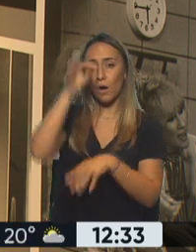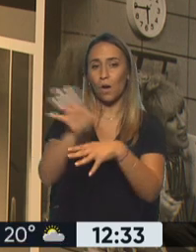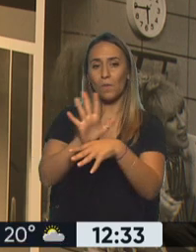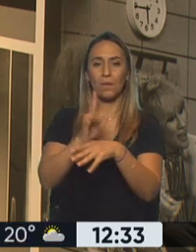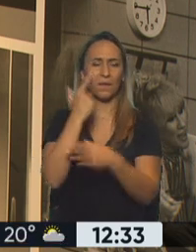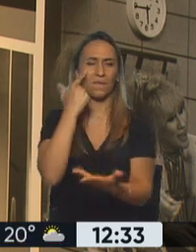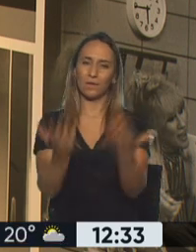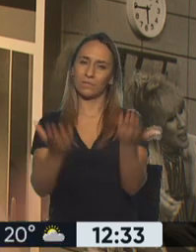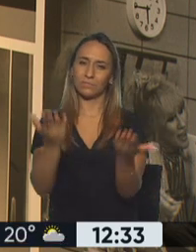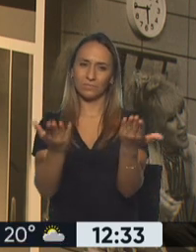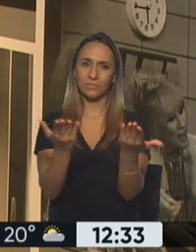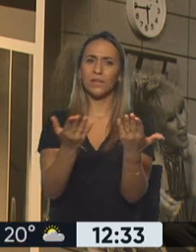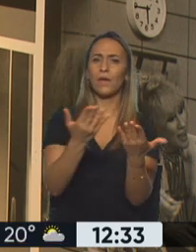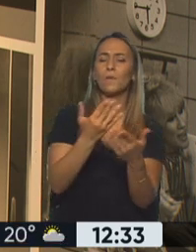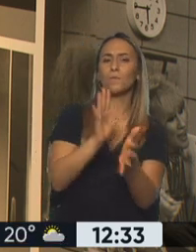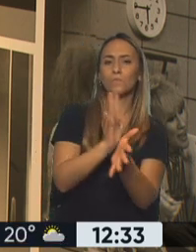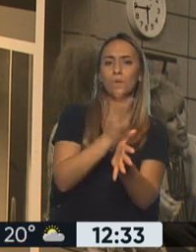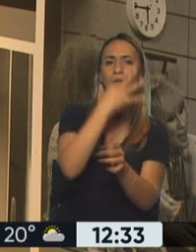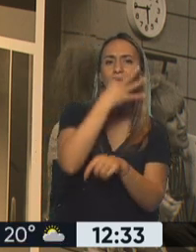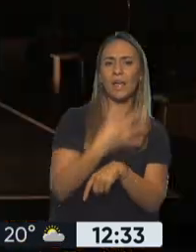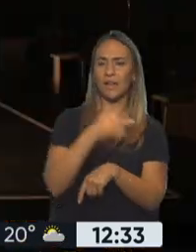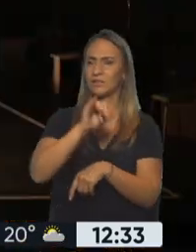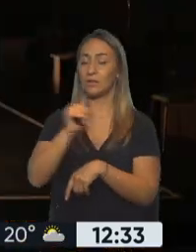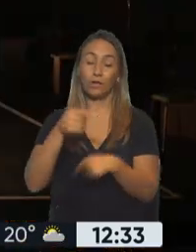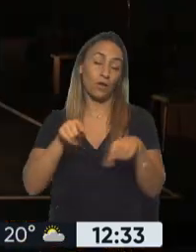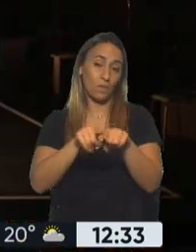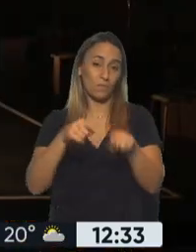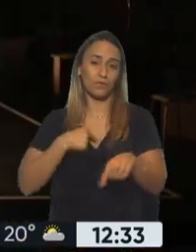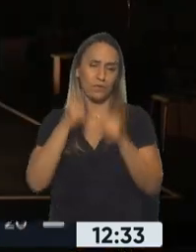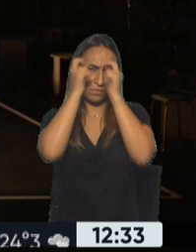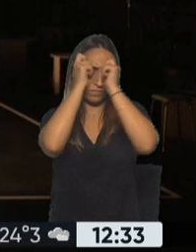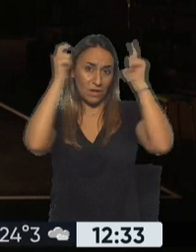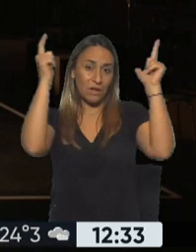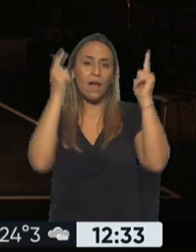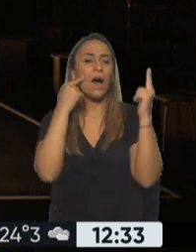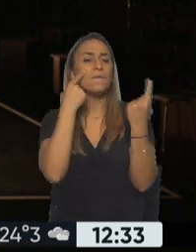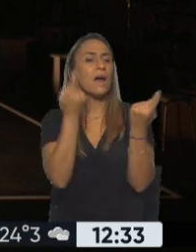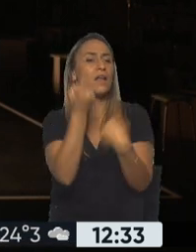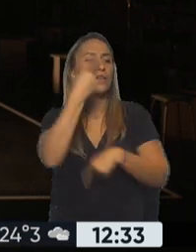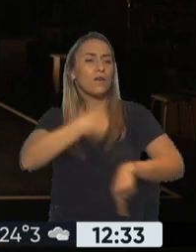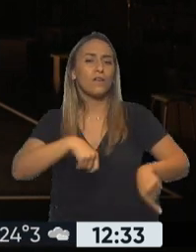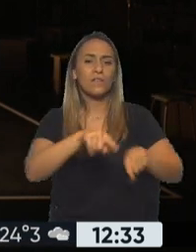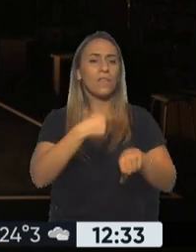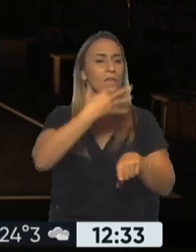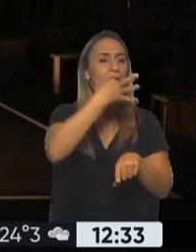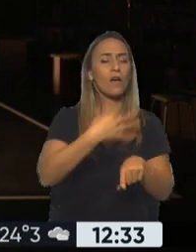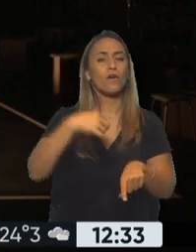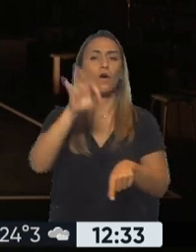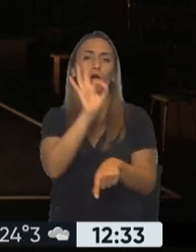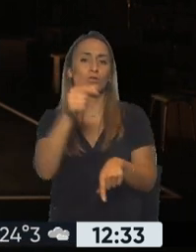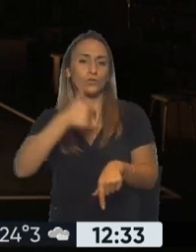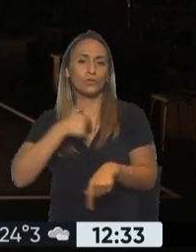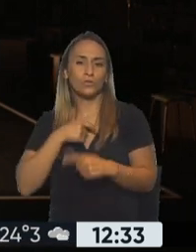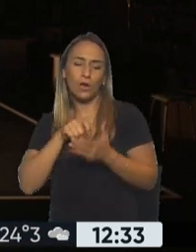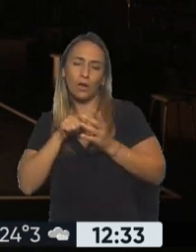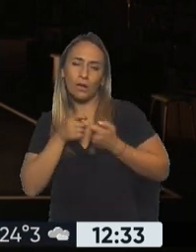ficción, que es lo que me pregunto yo en la vida real, digamos, qué es lo que está inventado, qué es lo que forcé para llevarlo, qué